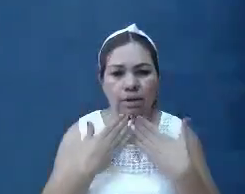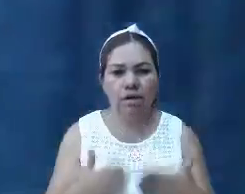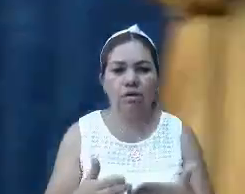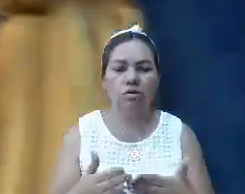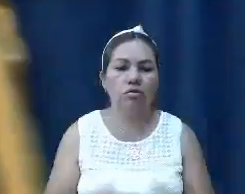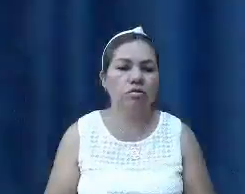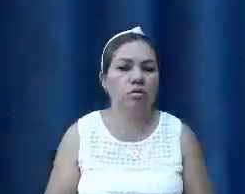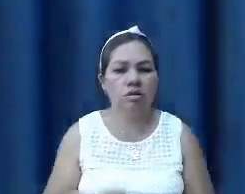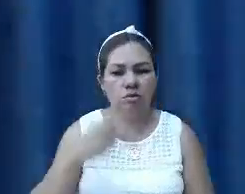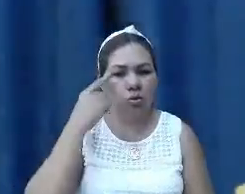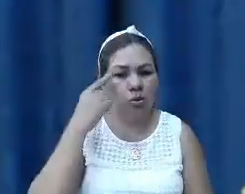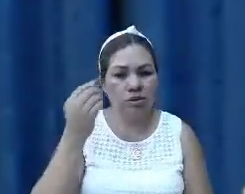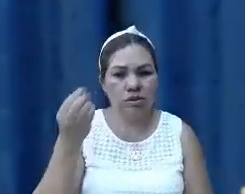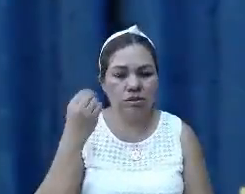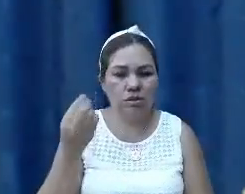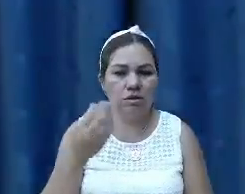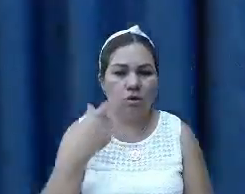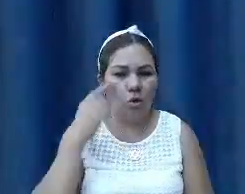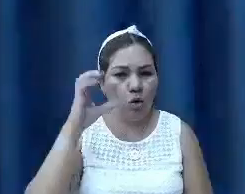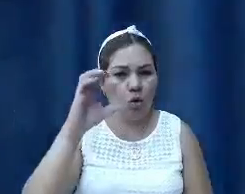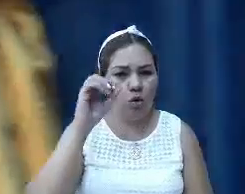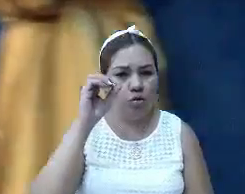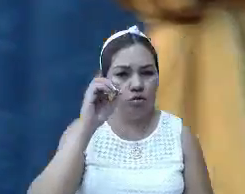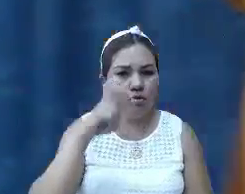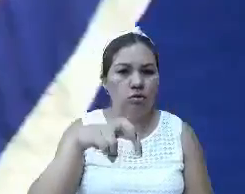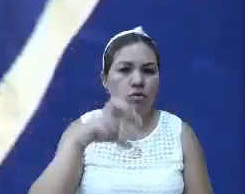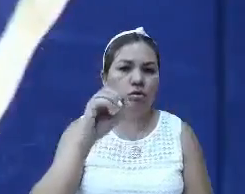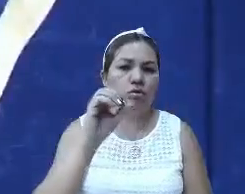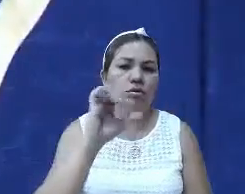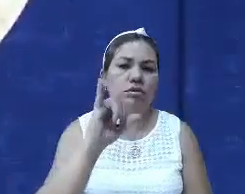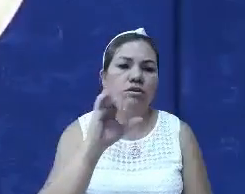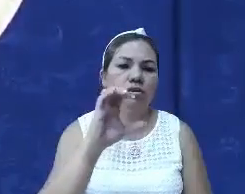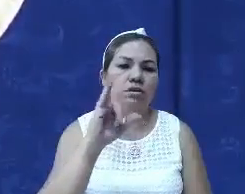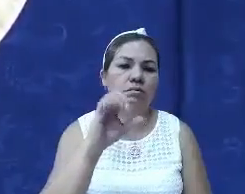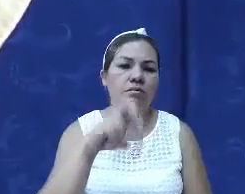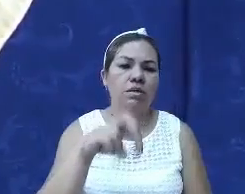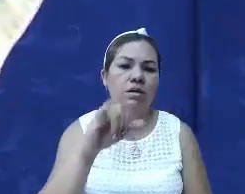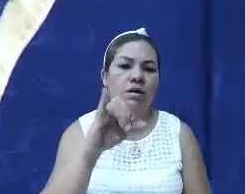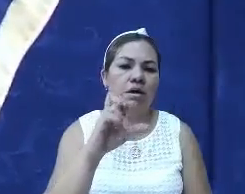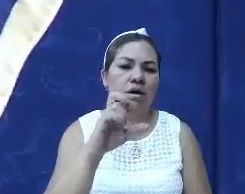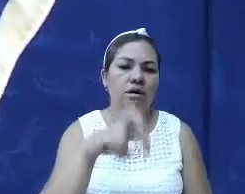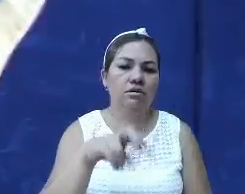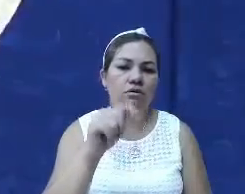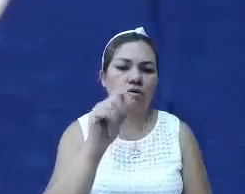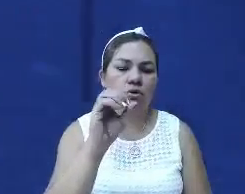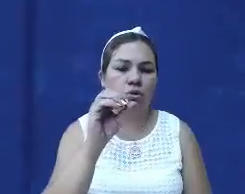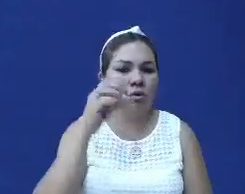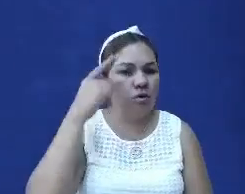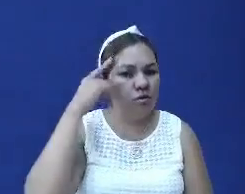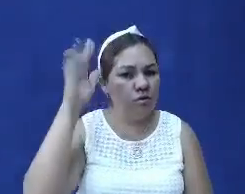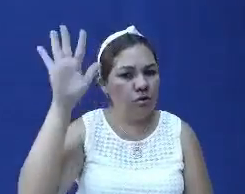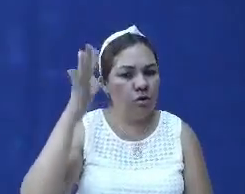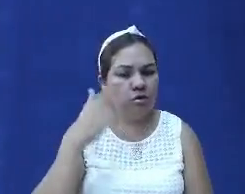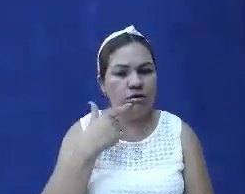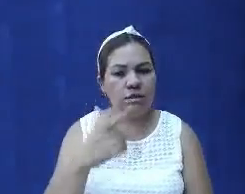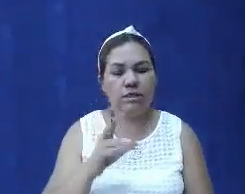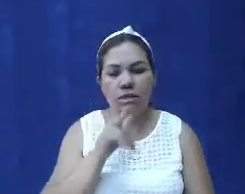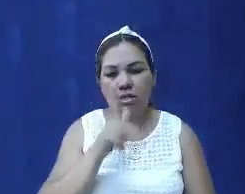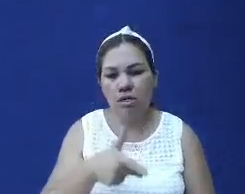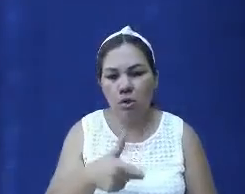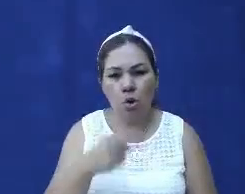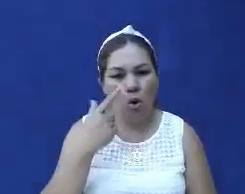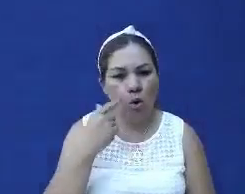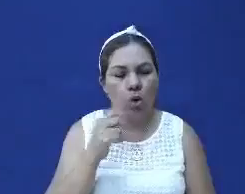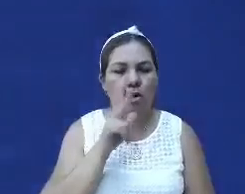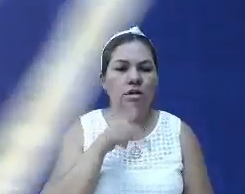posibilidades, no tengo la estrategia, no tengo el conocimiento. Dios te dice, hijo, hija, yo te lo voy a dar. A Noé en tiempos